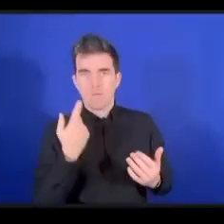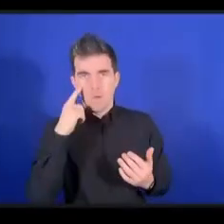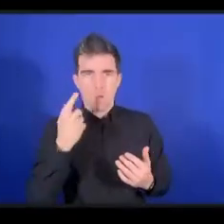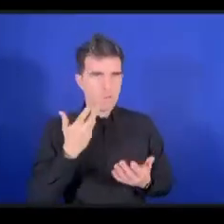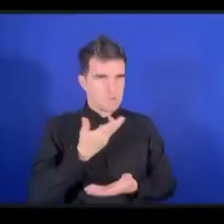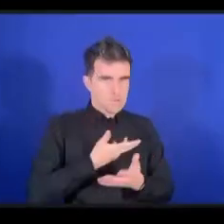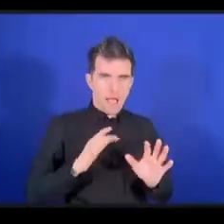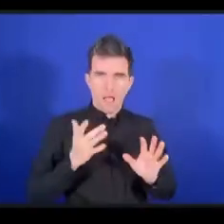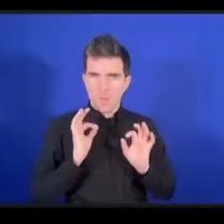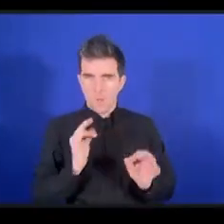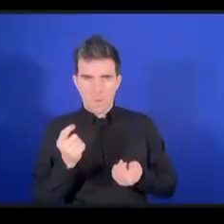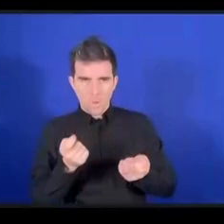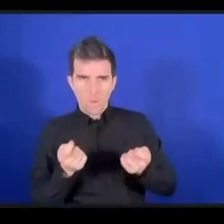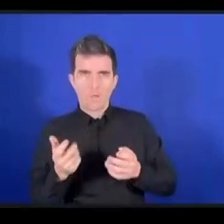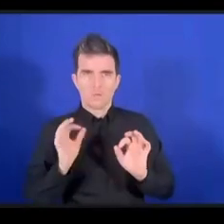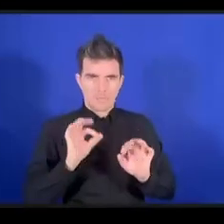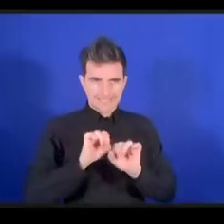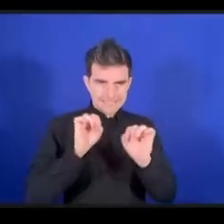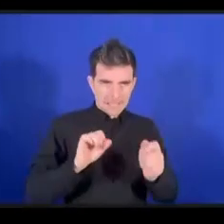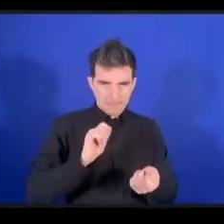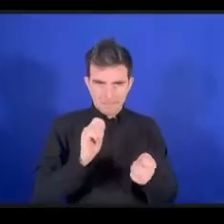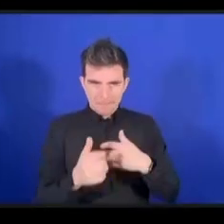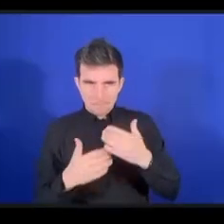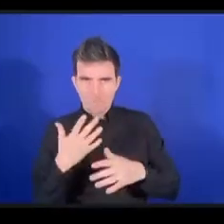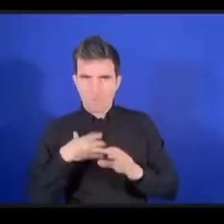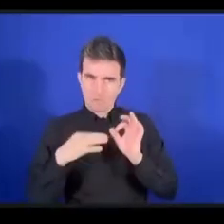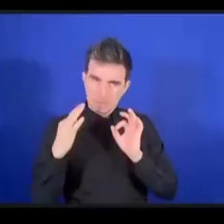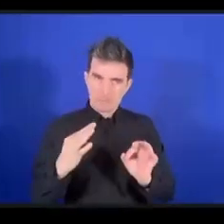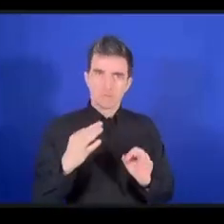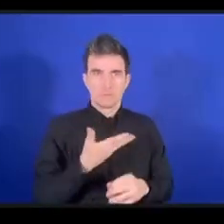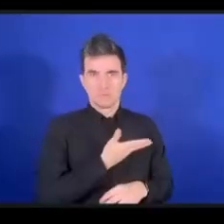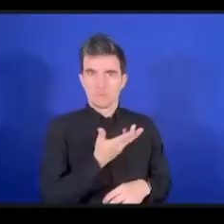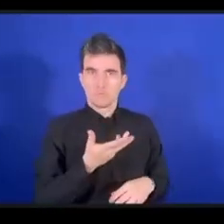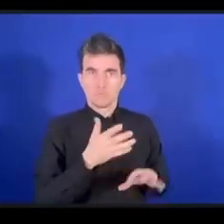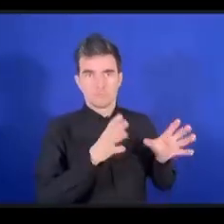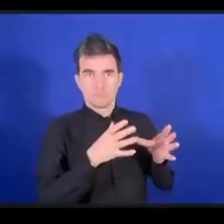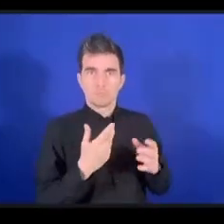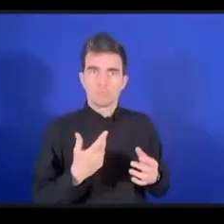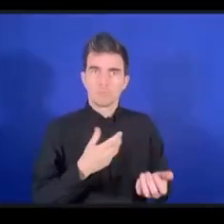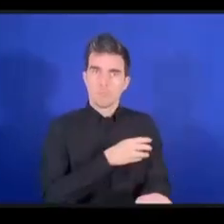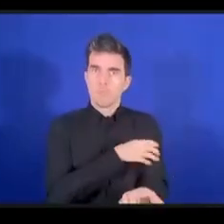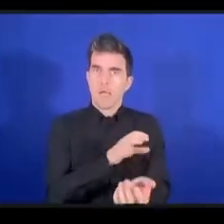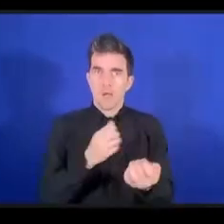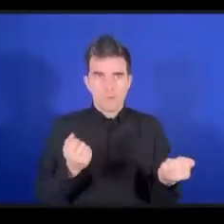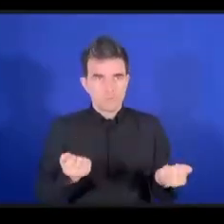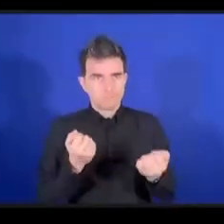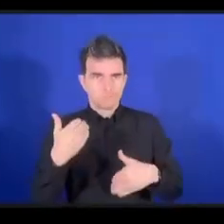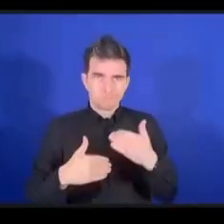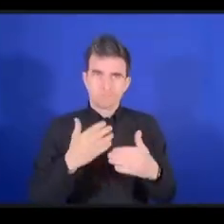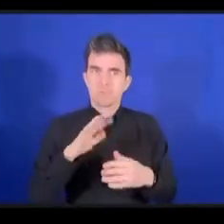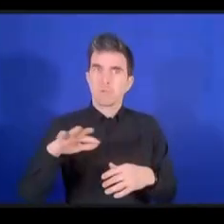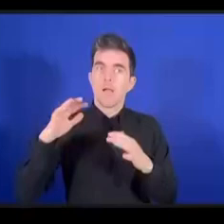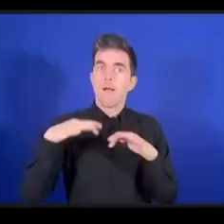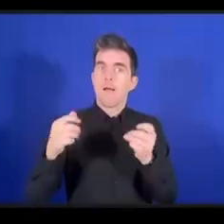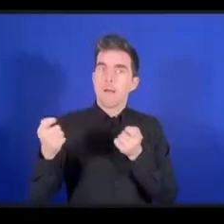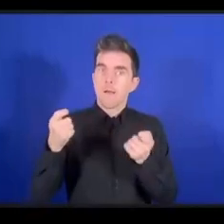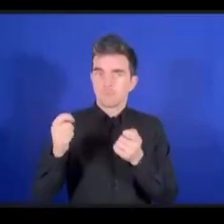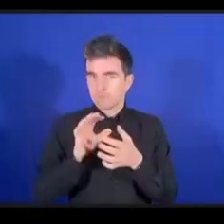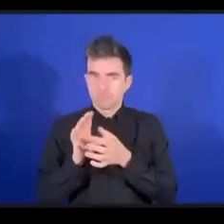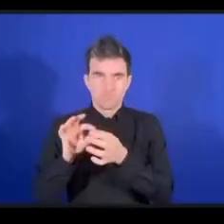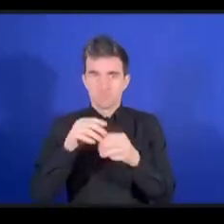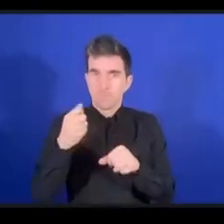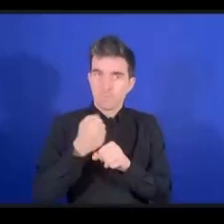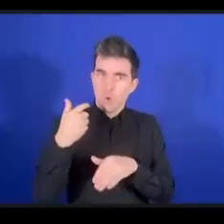gobiernos se aarn y ahogarán la sociedad civil es una situación compleja Por eso hay que